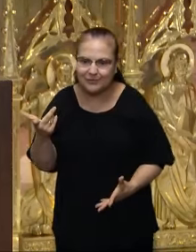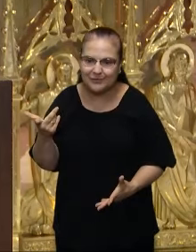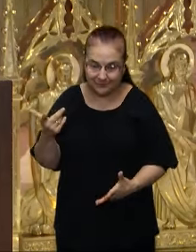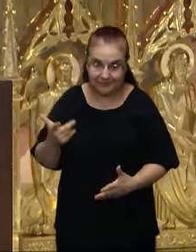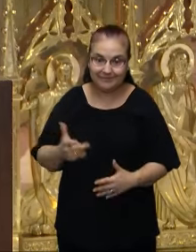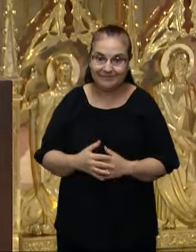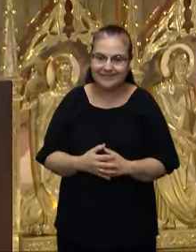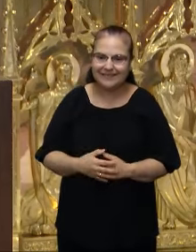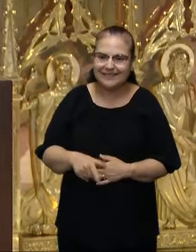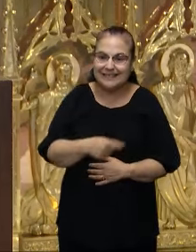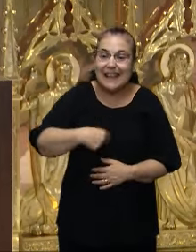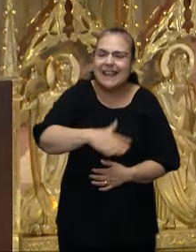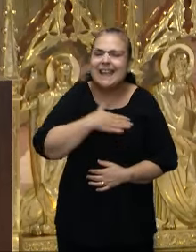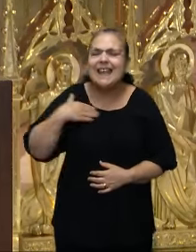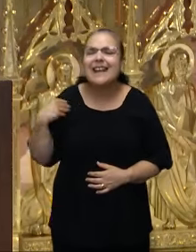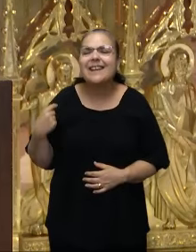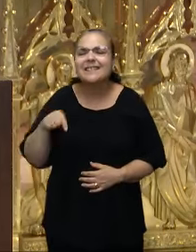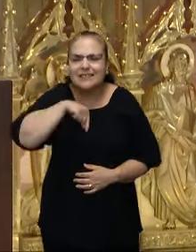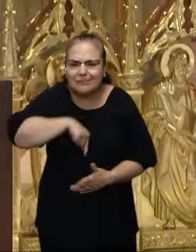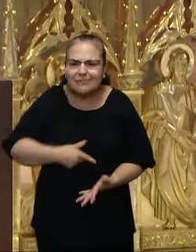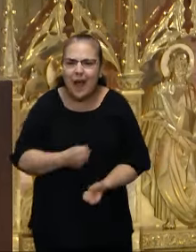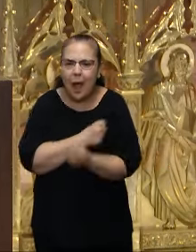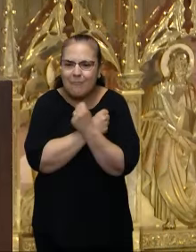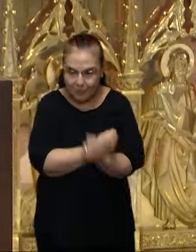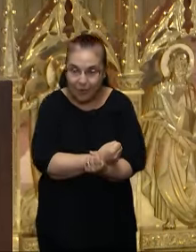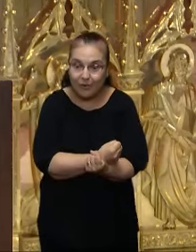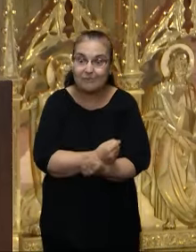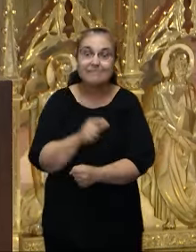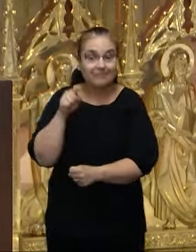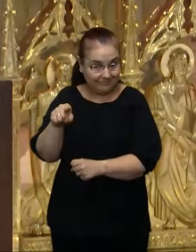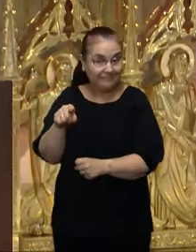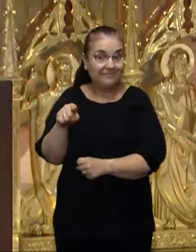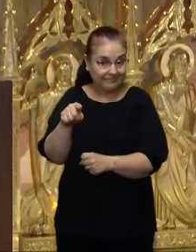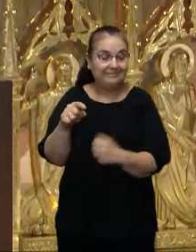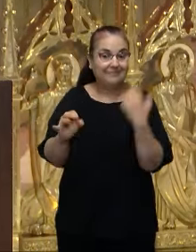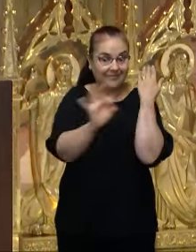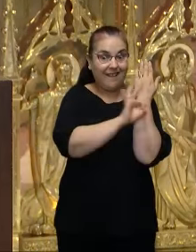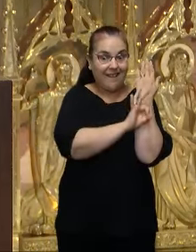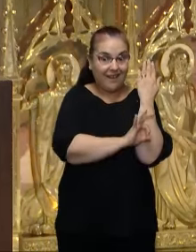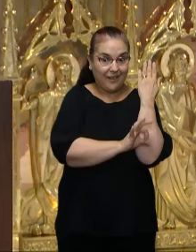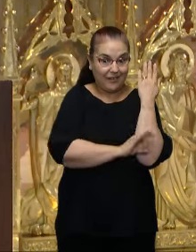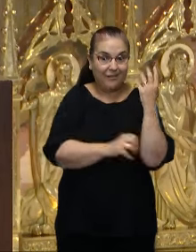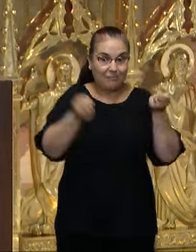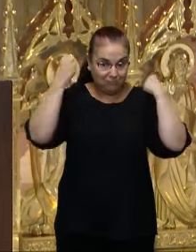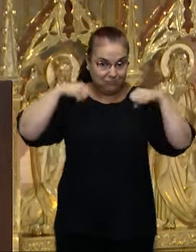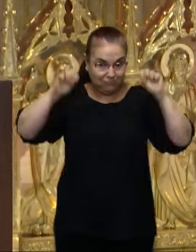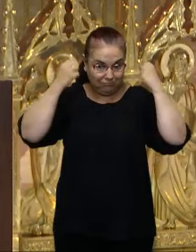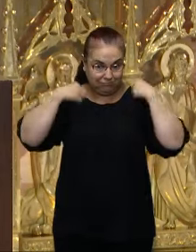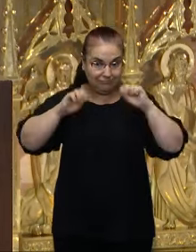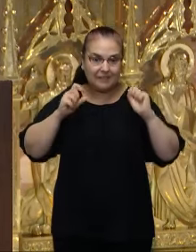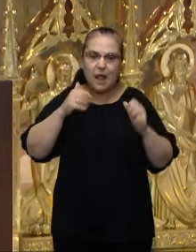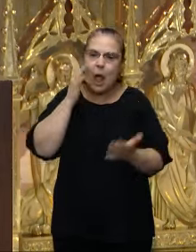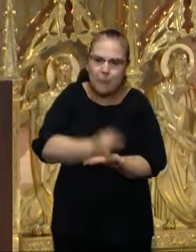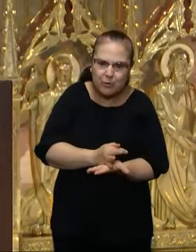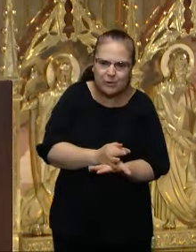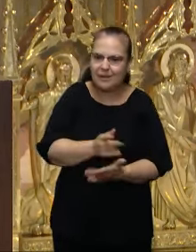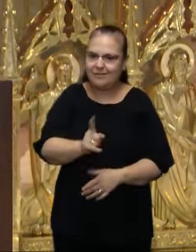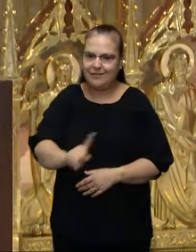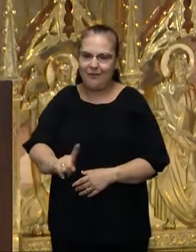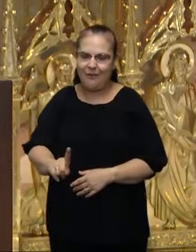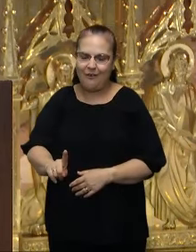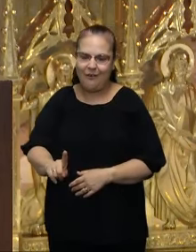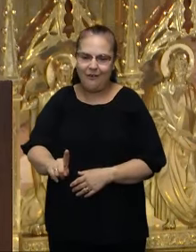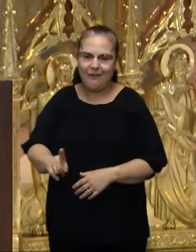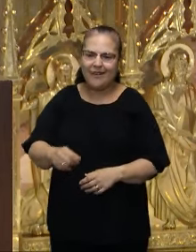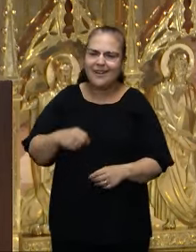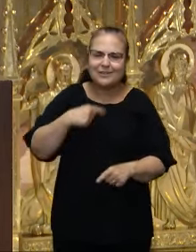descubramos. Nosotros quiere que sintamos amor. Ese es el ejercicio que tenemos que hacer. No la apuesta, sino el ejercicio de cada